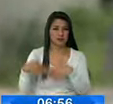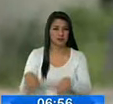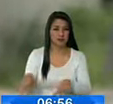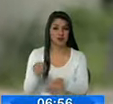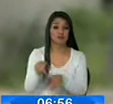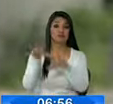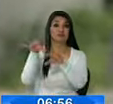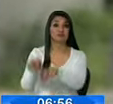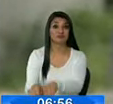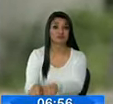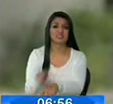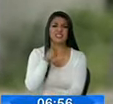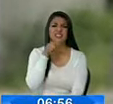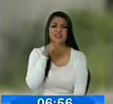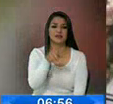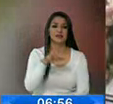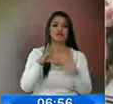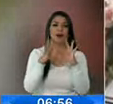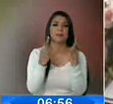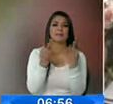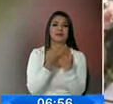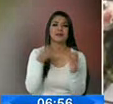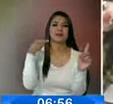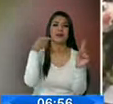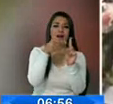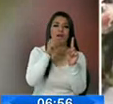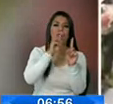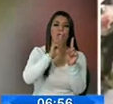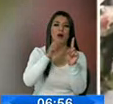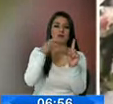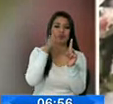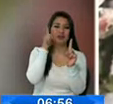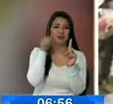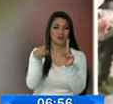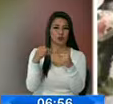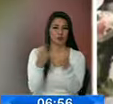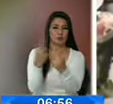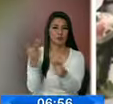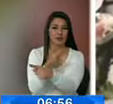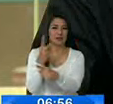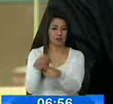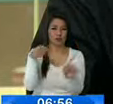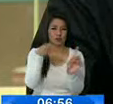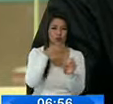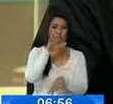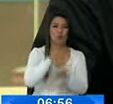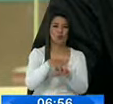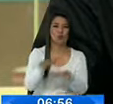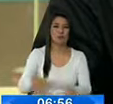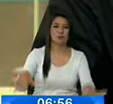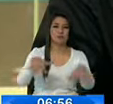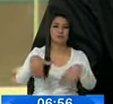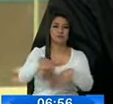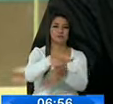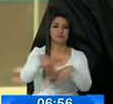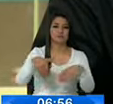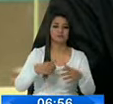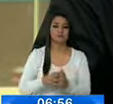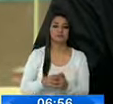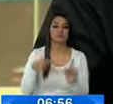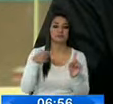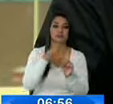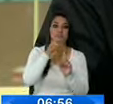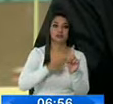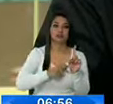familiar cercano, a alias Guacho, a quien se le atribuyen los hechos de violencia en la frontera. Hay alias Rápido, experto